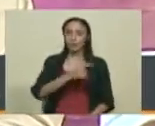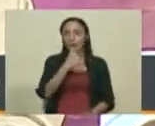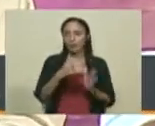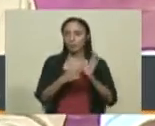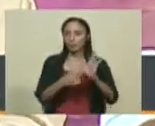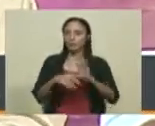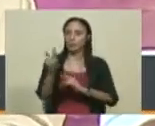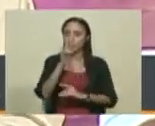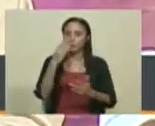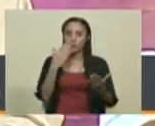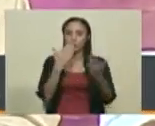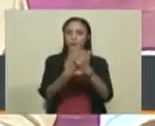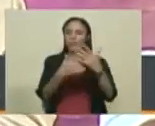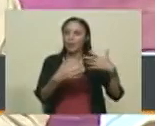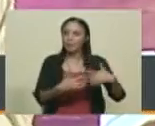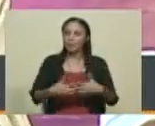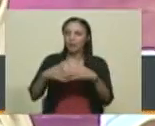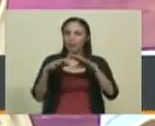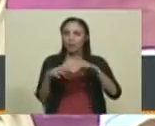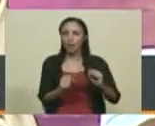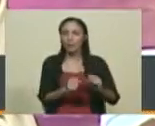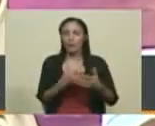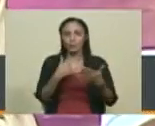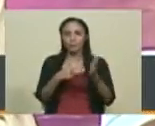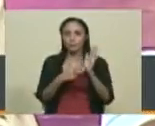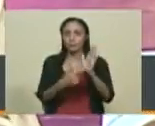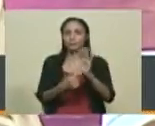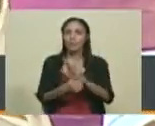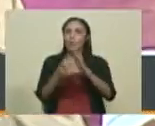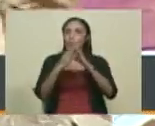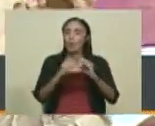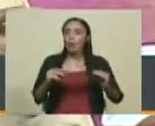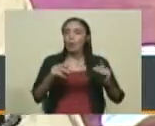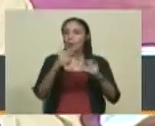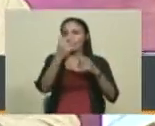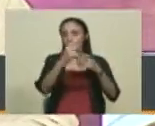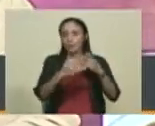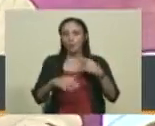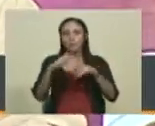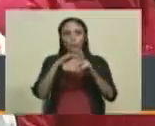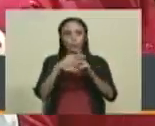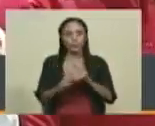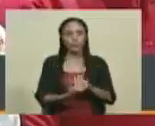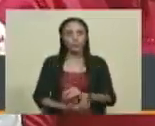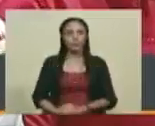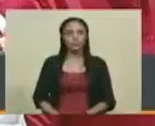Venezuela frente al imperio norteamericano en todos los escenarios en que nos busca.